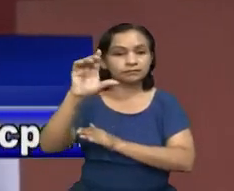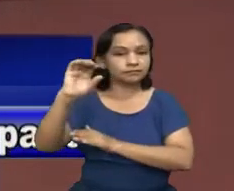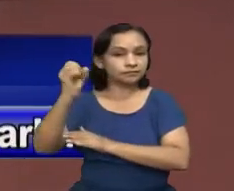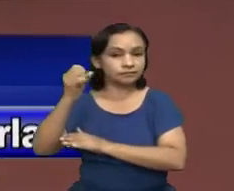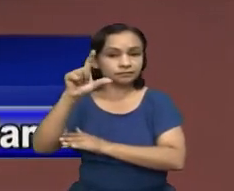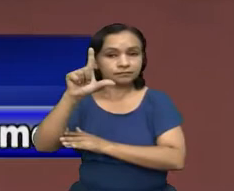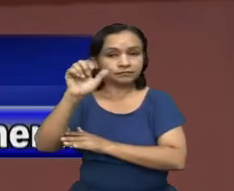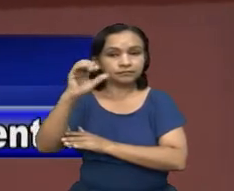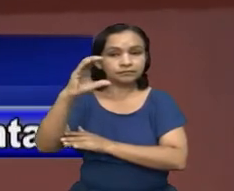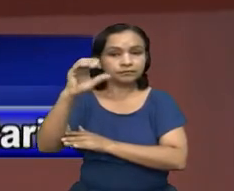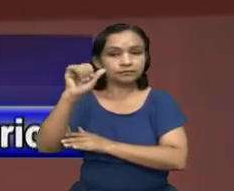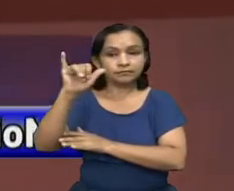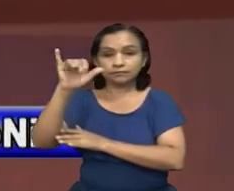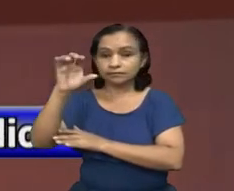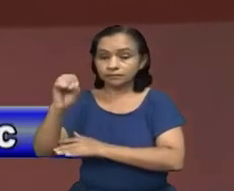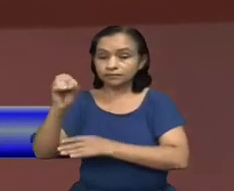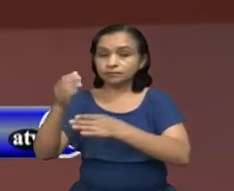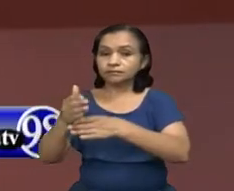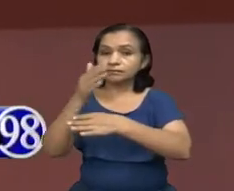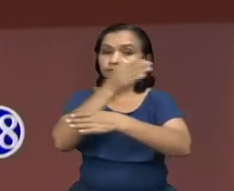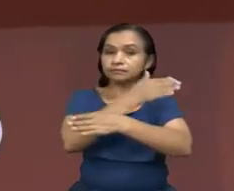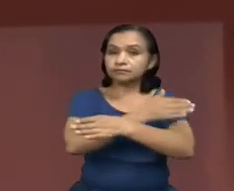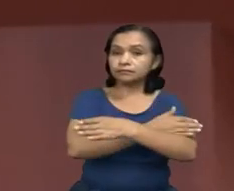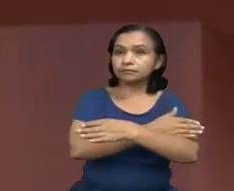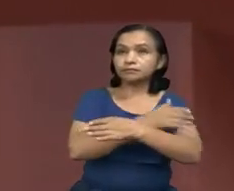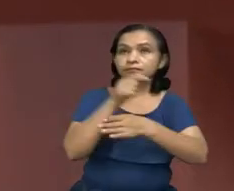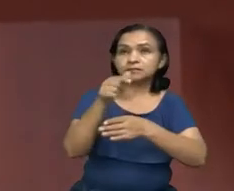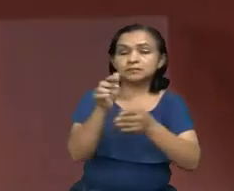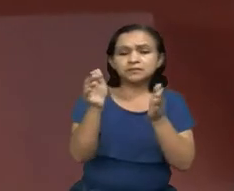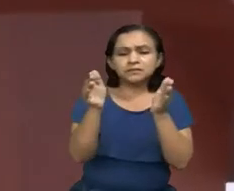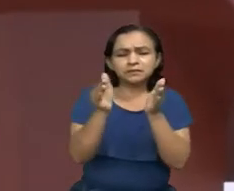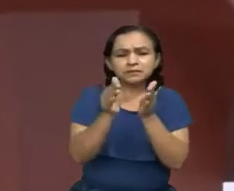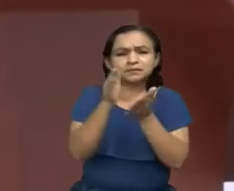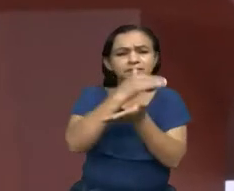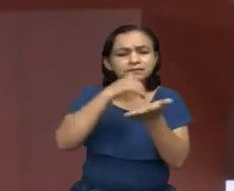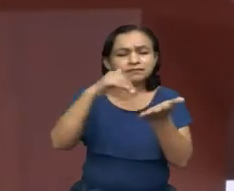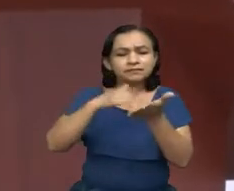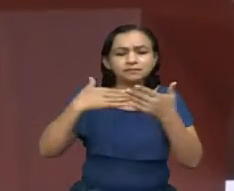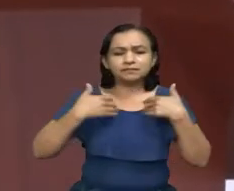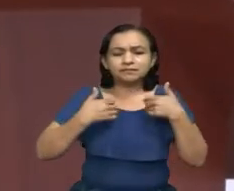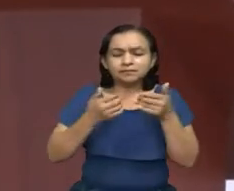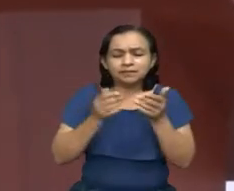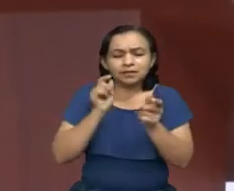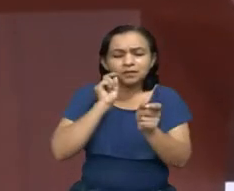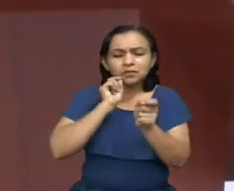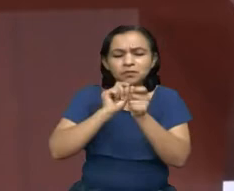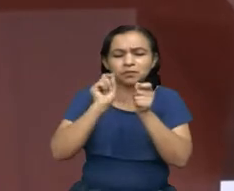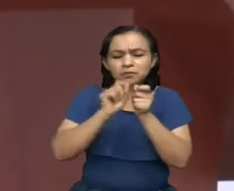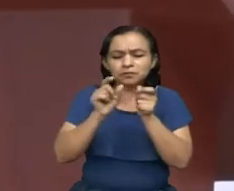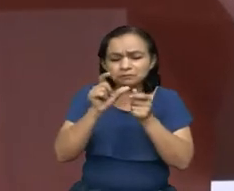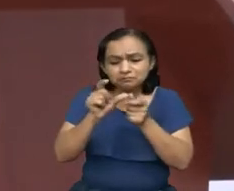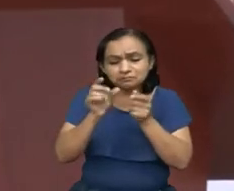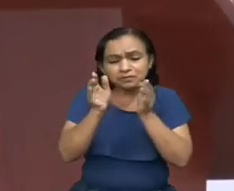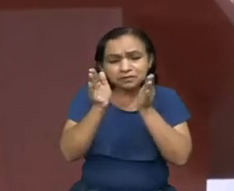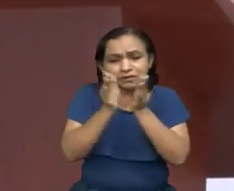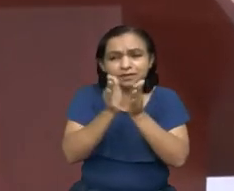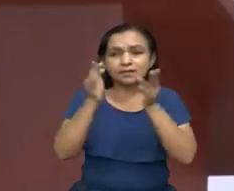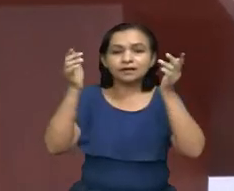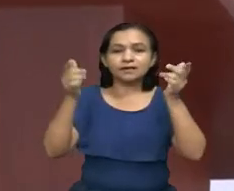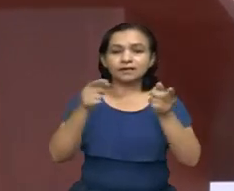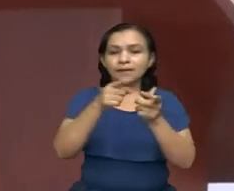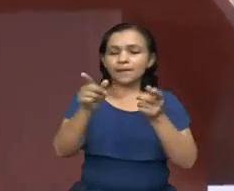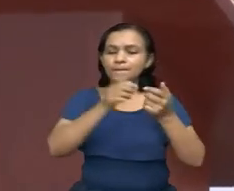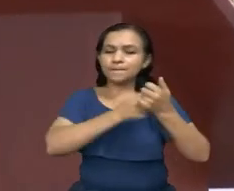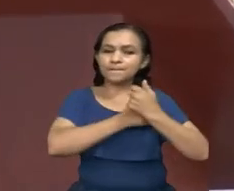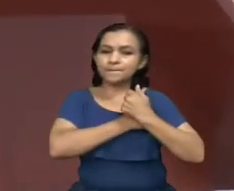Manzanares, que antes era algo chiquitito, ¿verdad? Como una cajita de fósforo, pero sin embargo ahí había